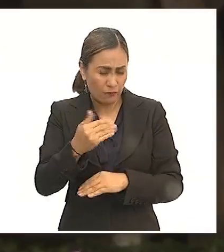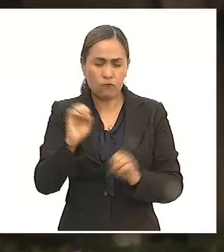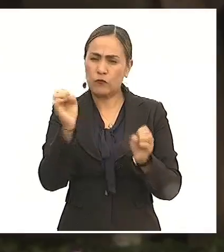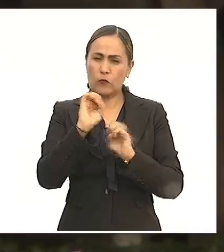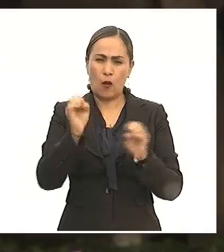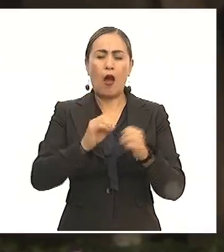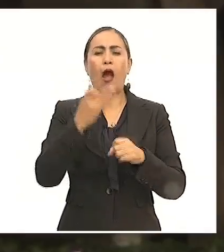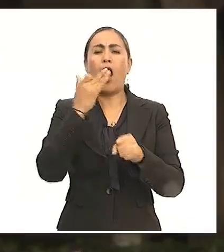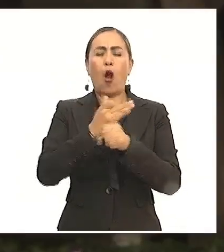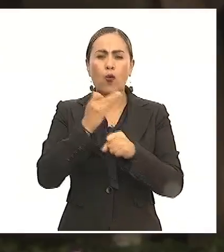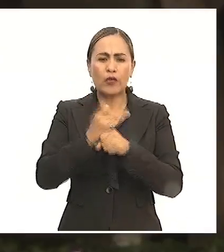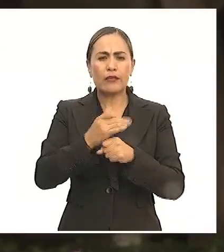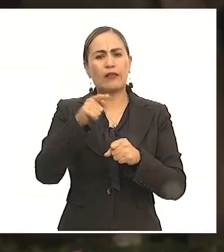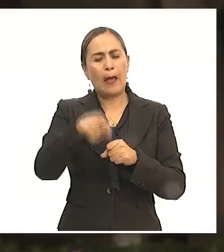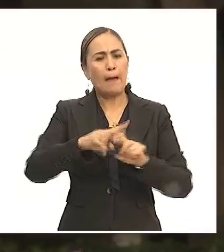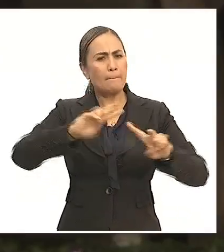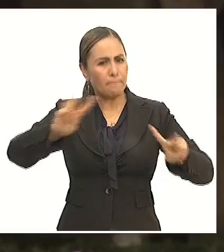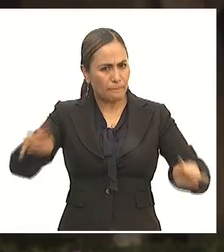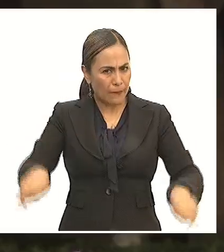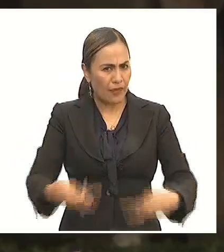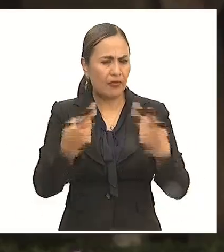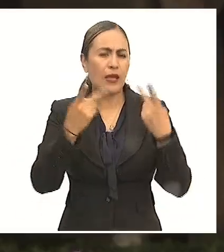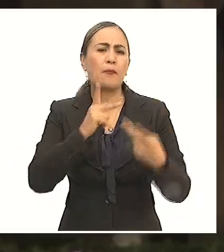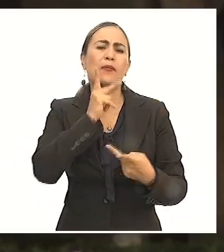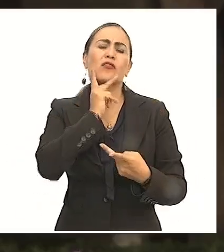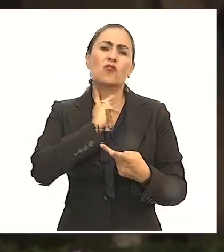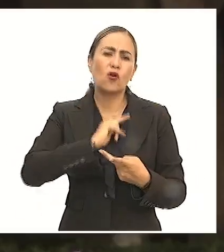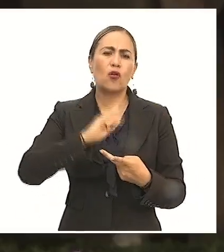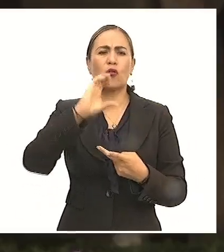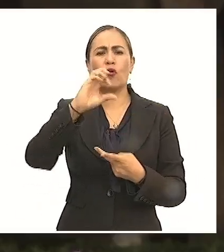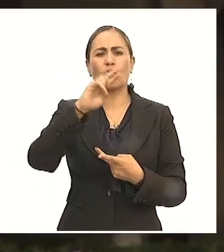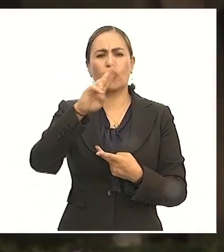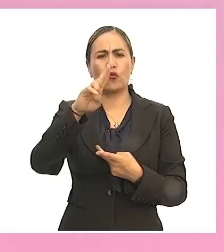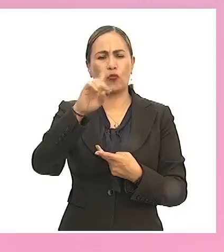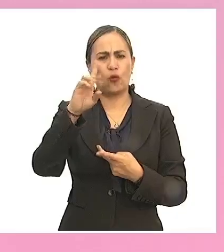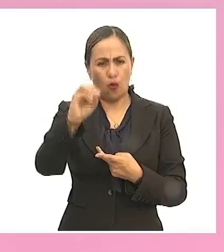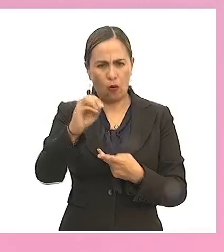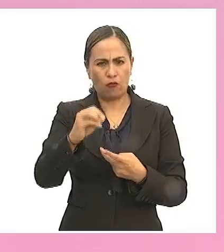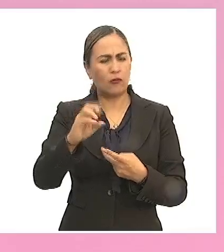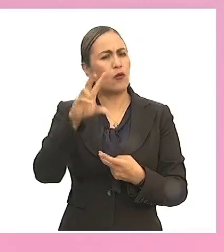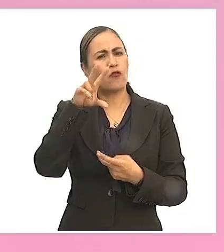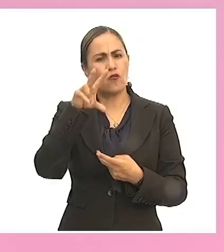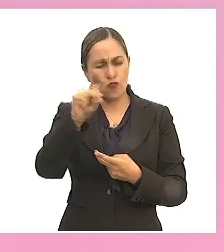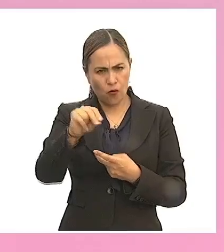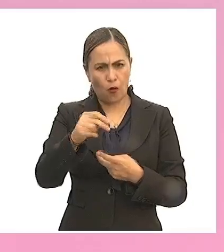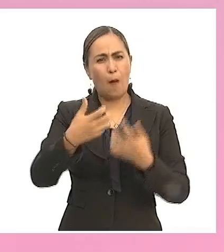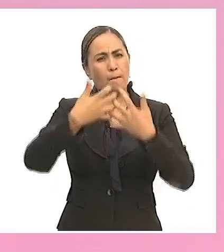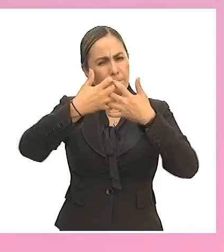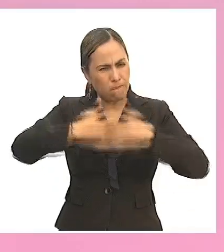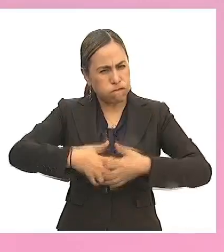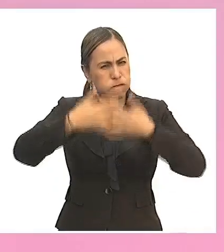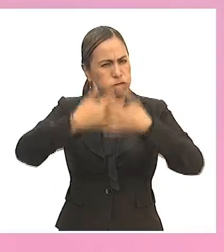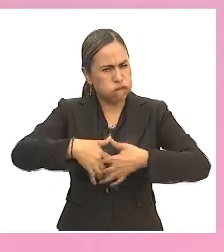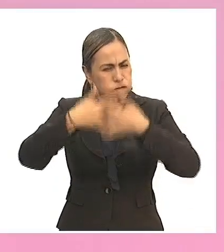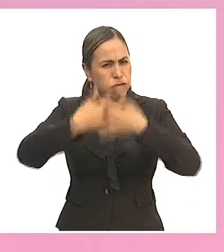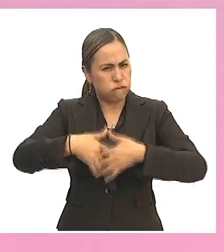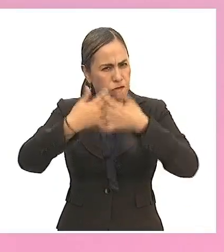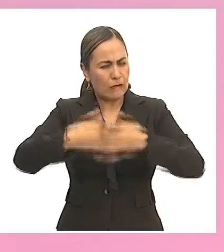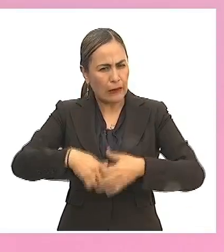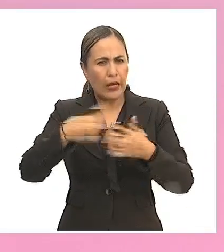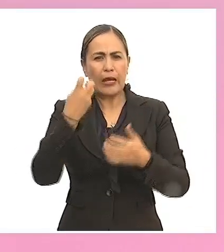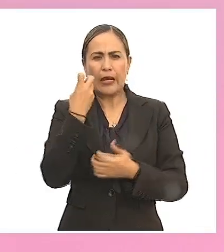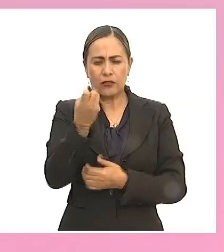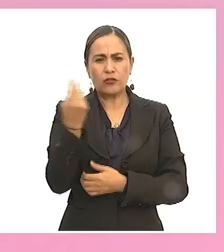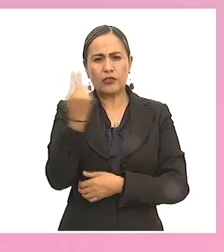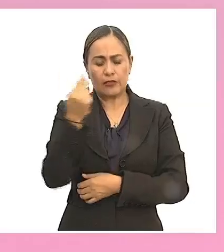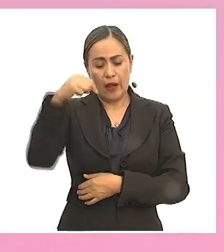adoptado de no vender petróleo crudo, procesar toda la materia prima